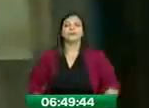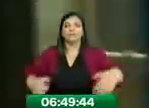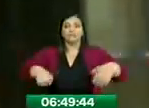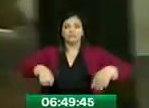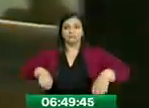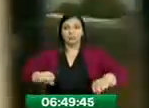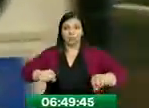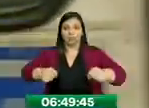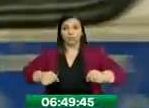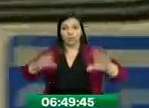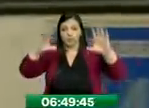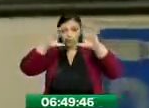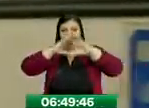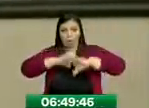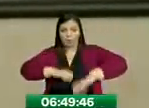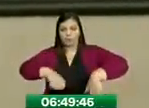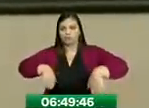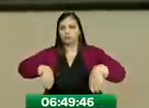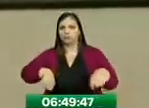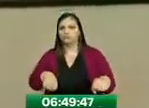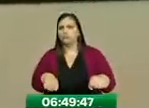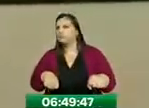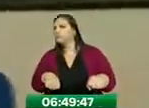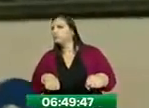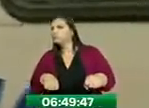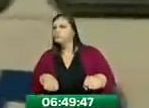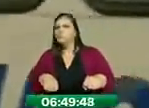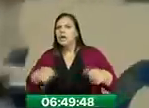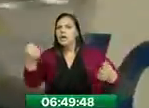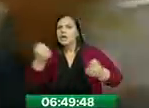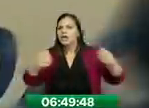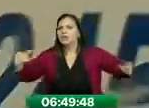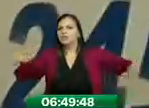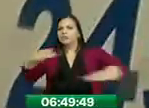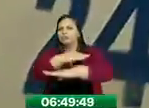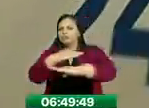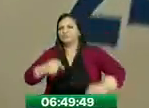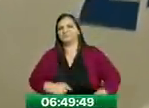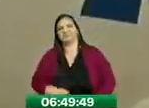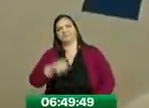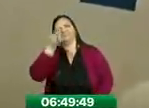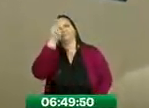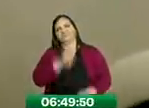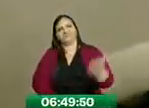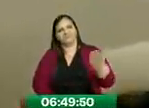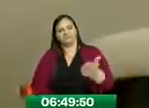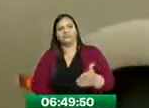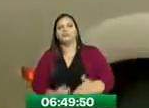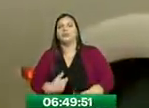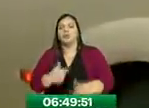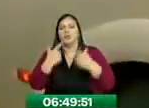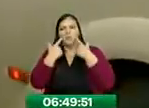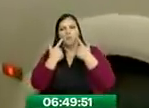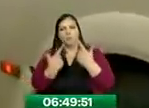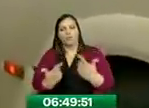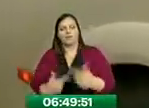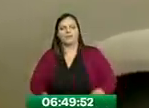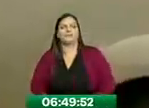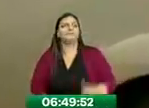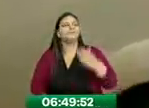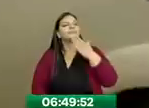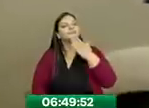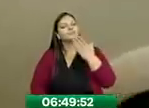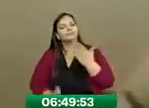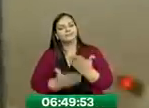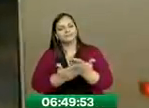totalmente durante toda la noche para que se cumpla esta restricción de la circulación vehicular en Guayaquil. Listo, general, muchísimas gracias.